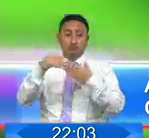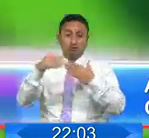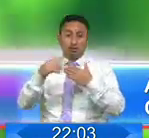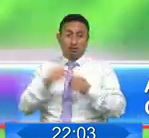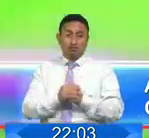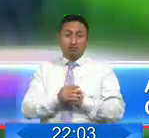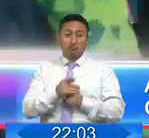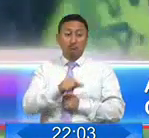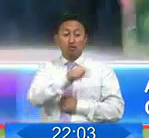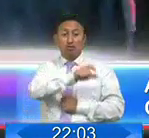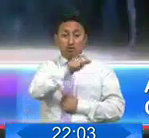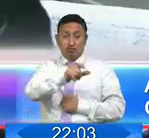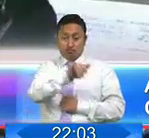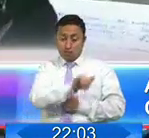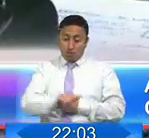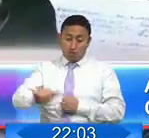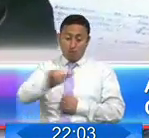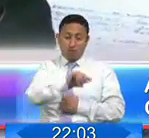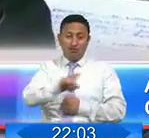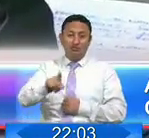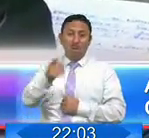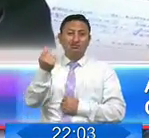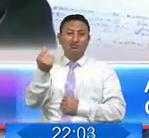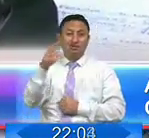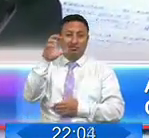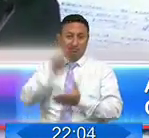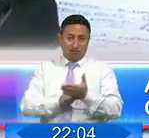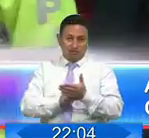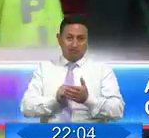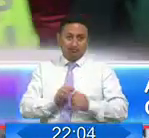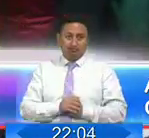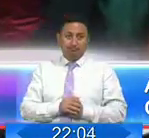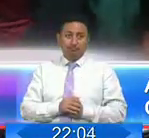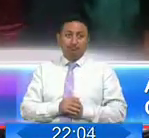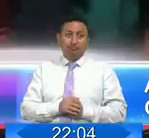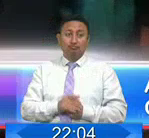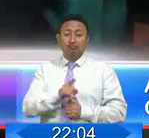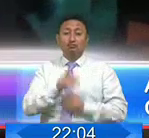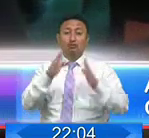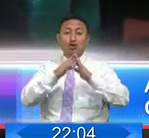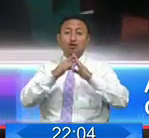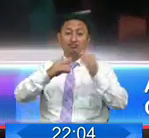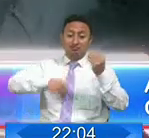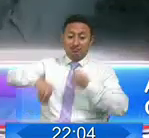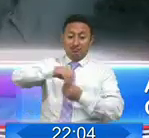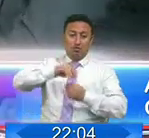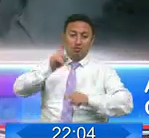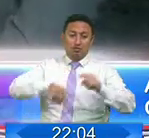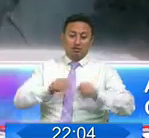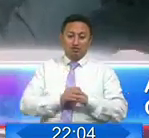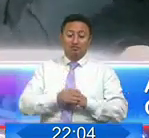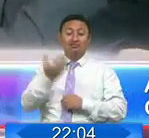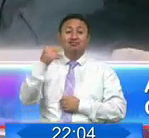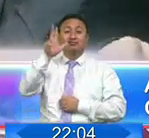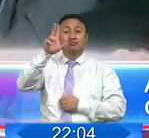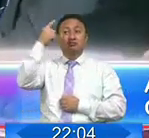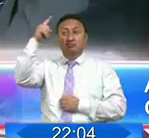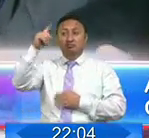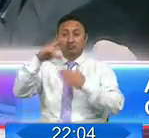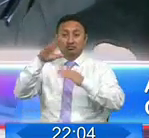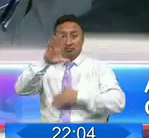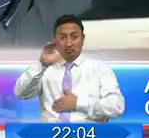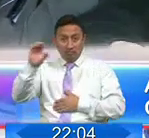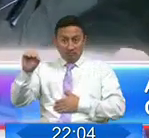resto de imputados para el congelamiento de cuentas y enajenación de bienes siendo tres millones y medio como se